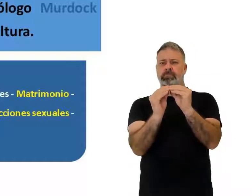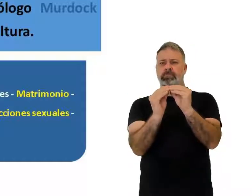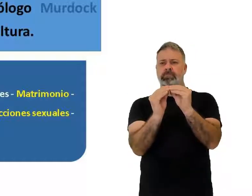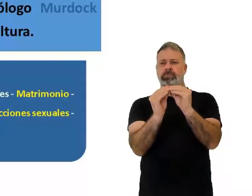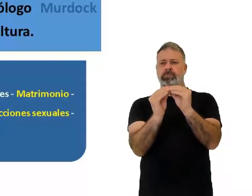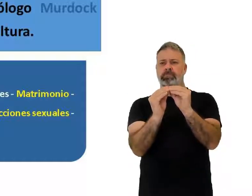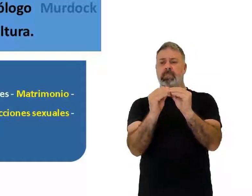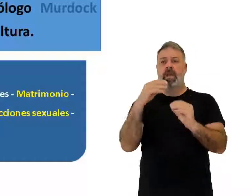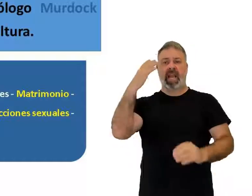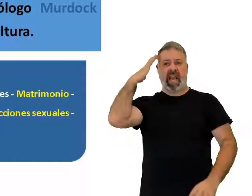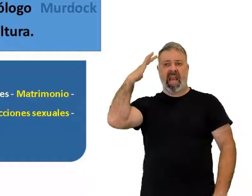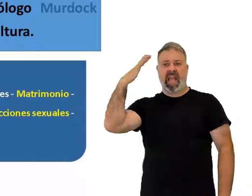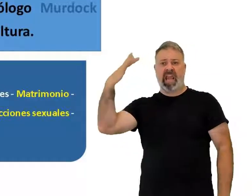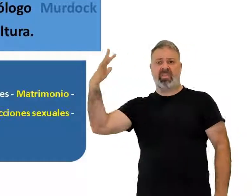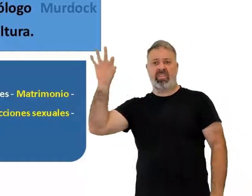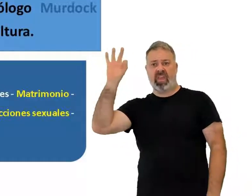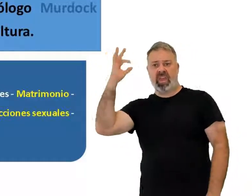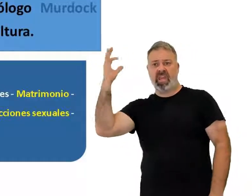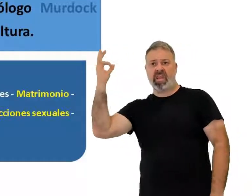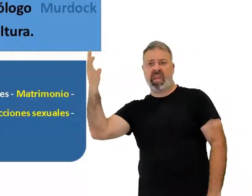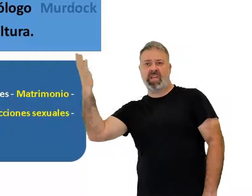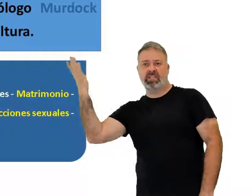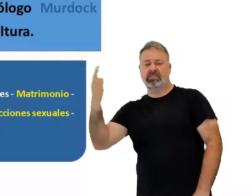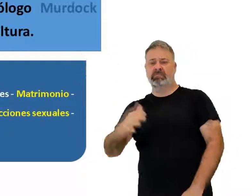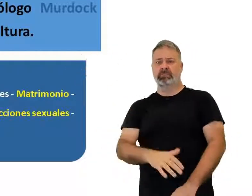y creencias